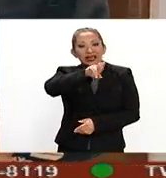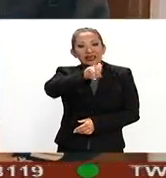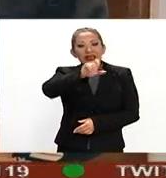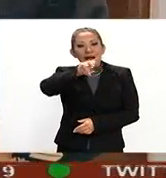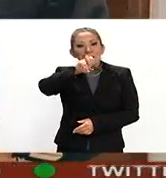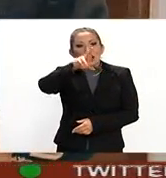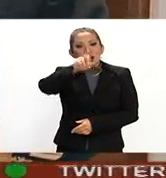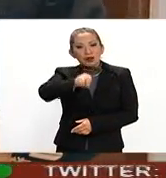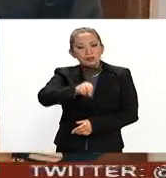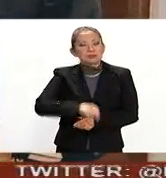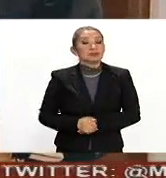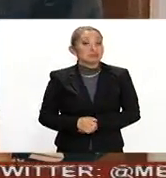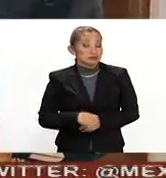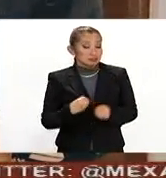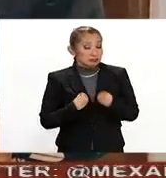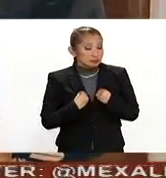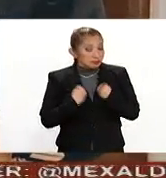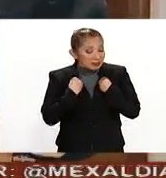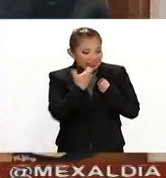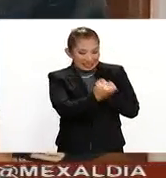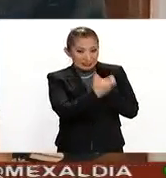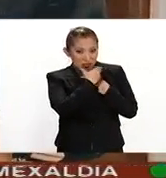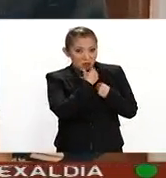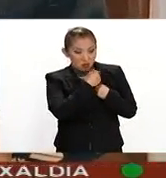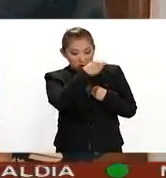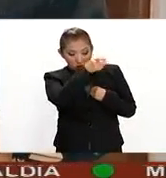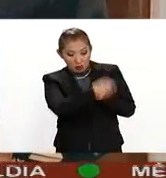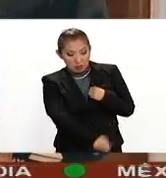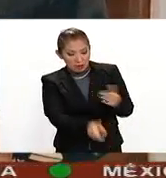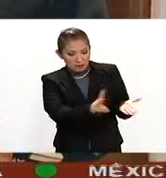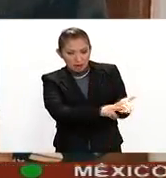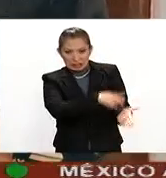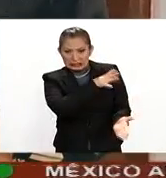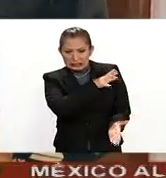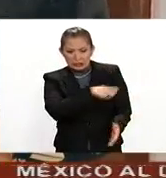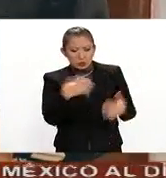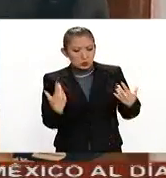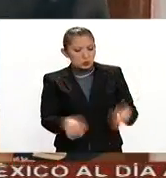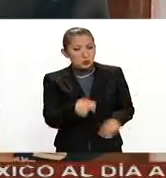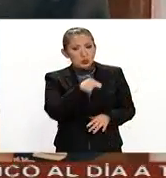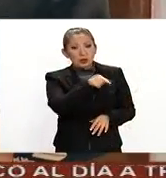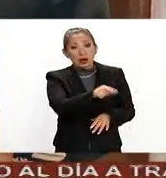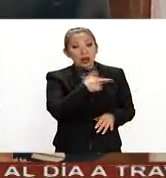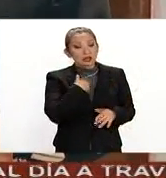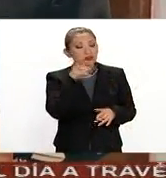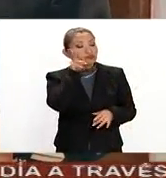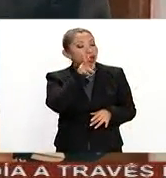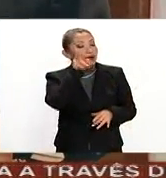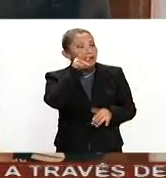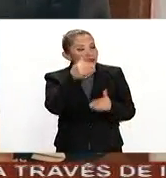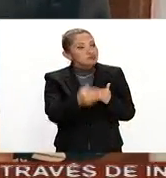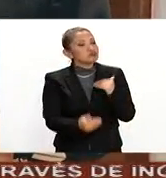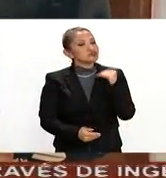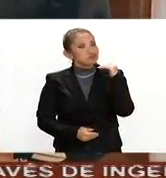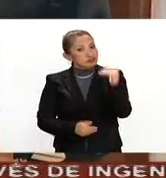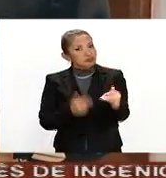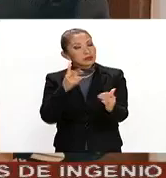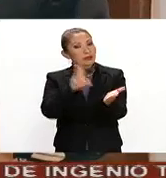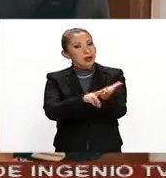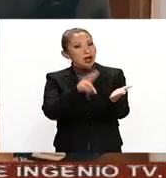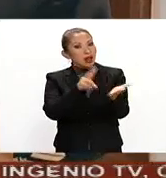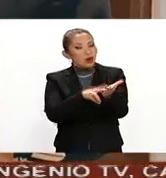Domínguez. La vida de este valioso general, sin duda alguna, es una prueba constante de